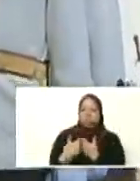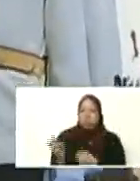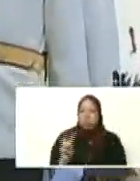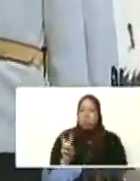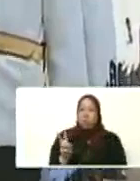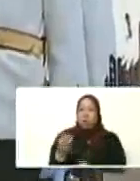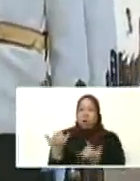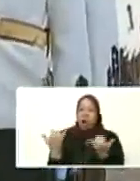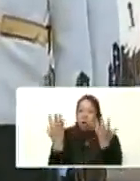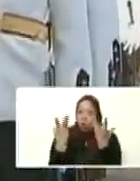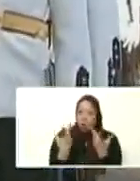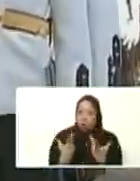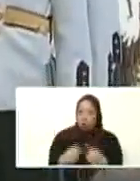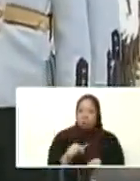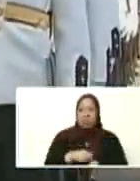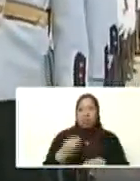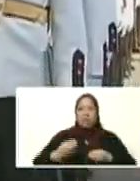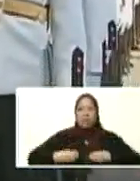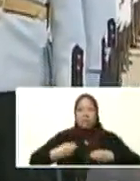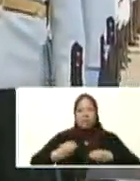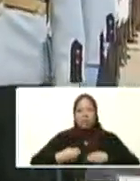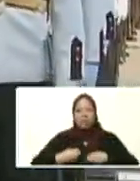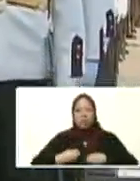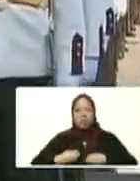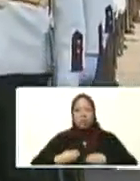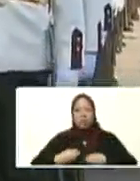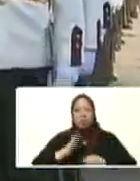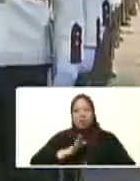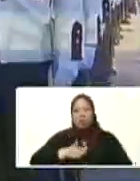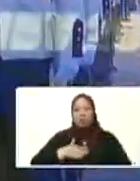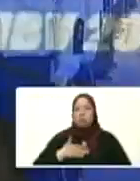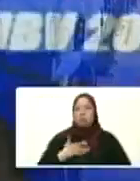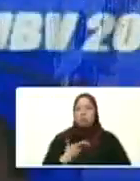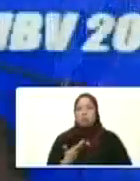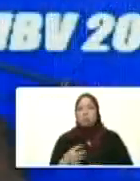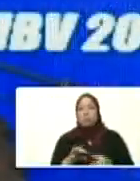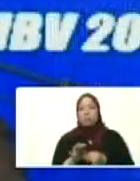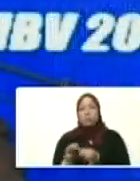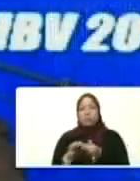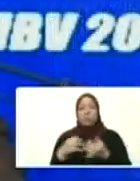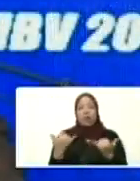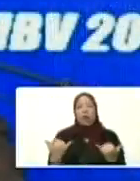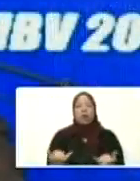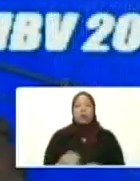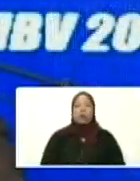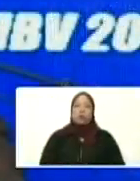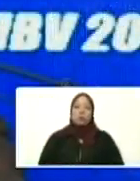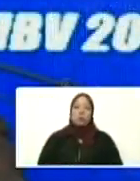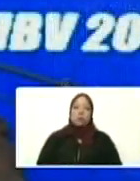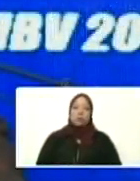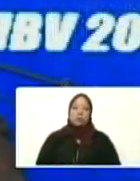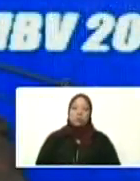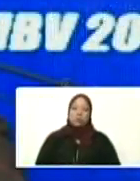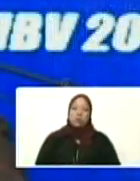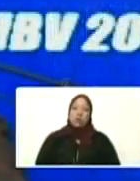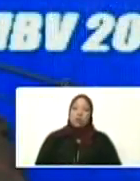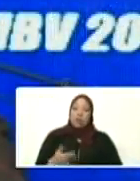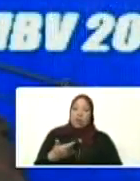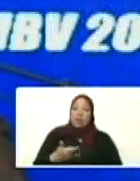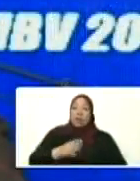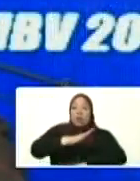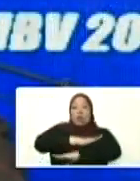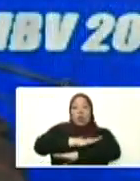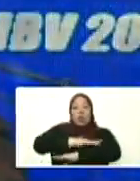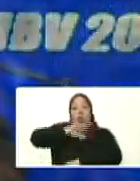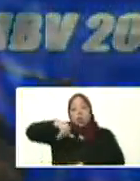¿Cuántos momentos, cuántas vivencias pudiesen enlazar en este instante para exponerle lo digno que